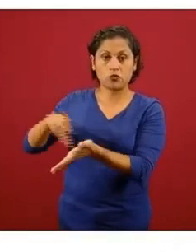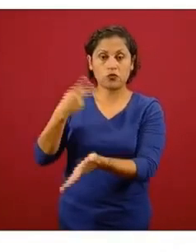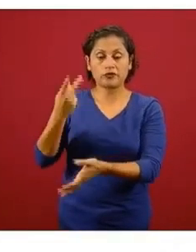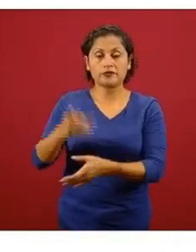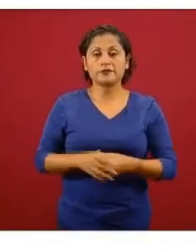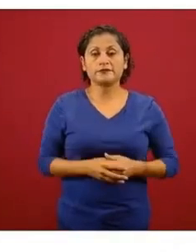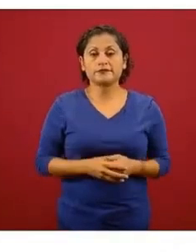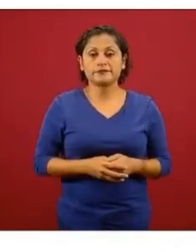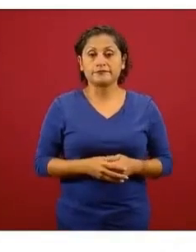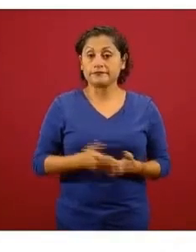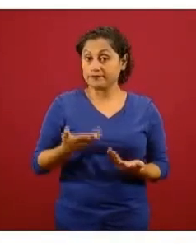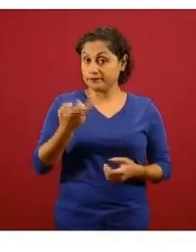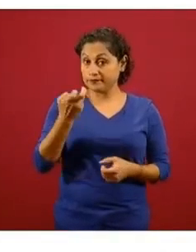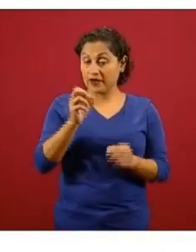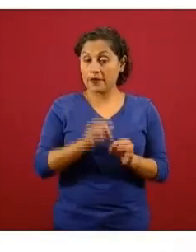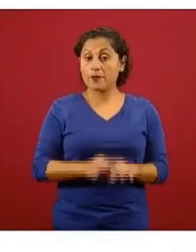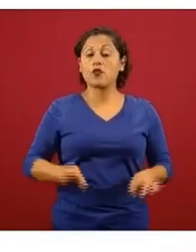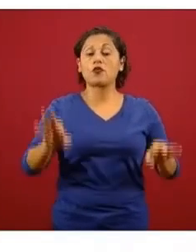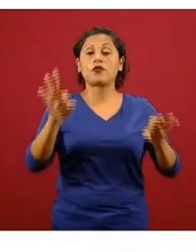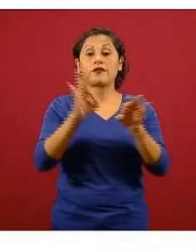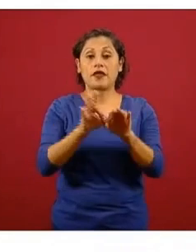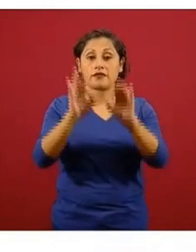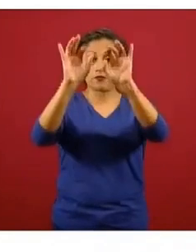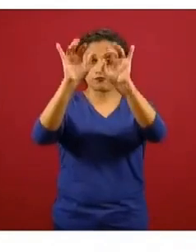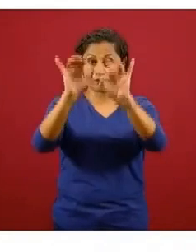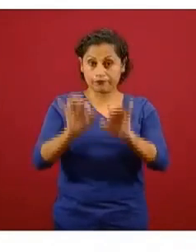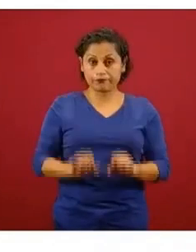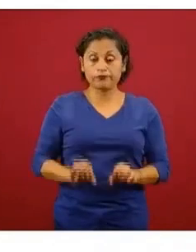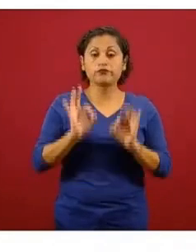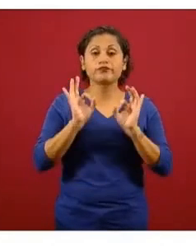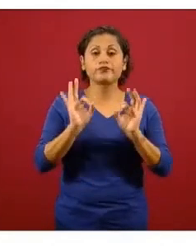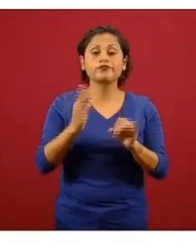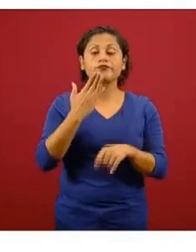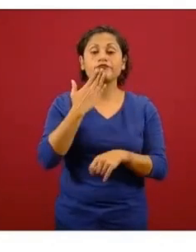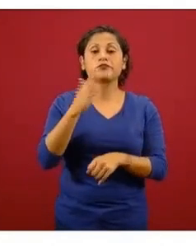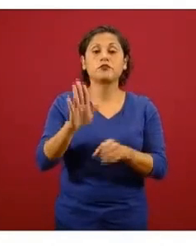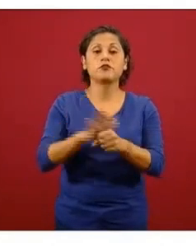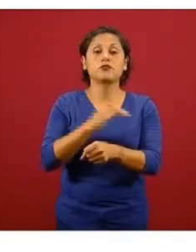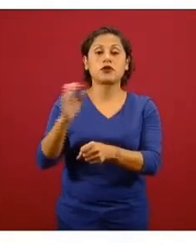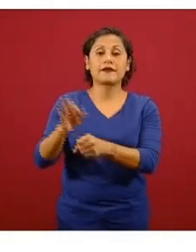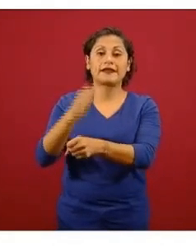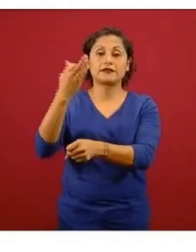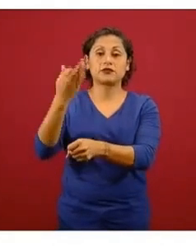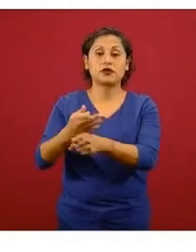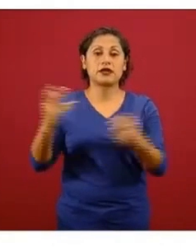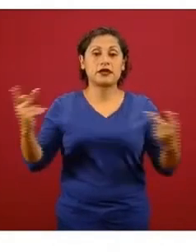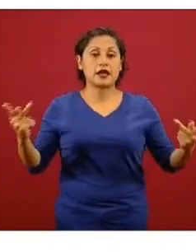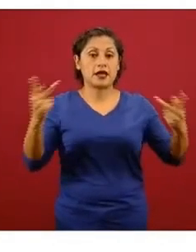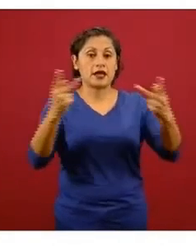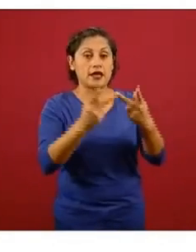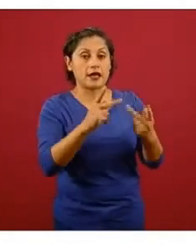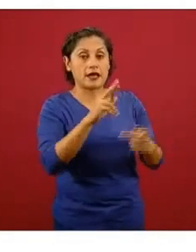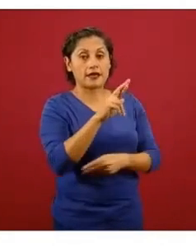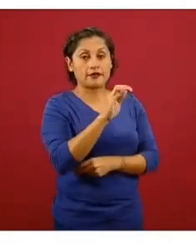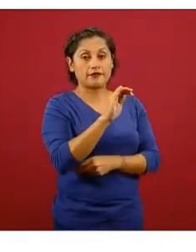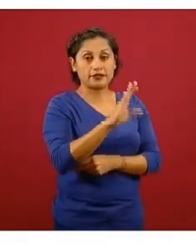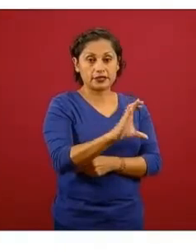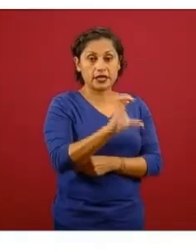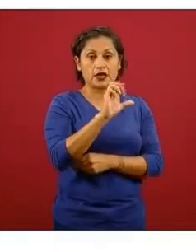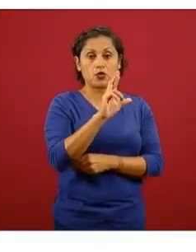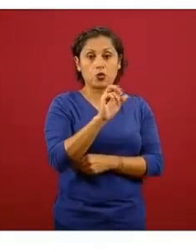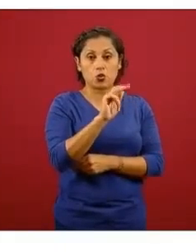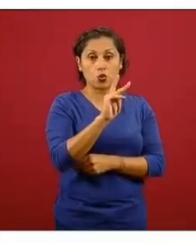que esté correcta esa información porque también nos va a reportar la Tesorería, el RFC y la CURP de cada pago que se hizo.